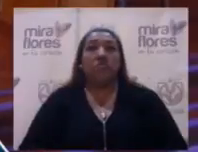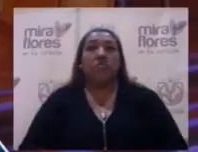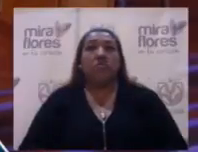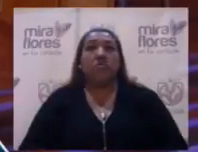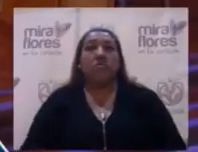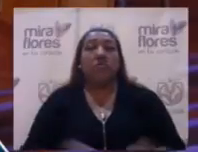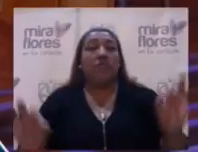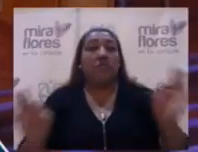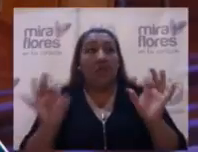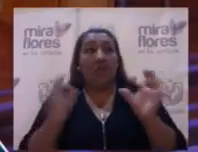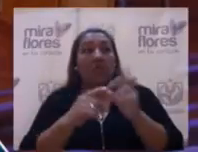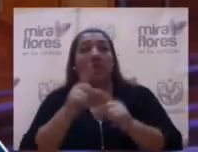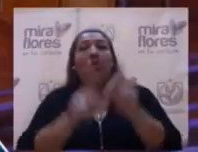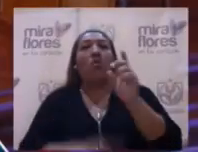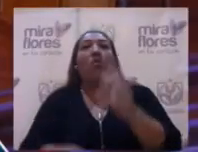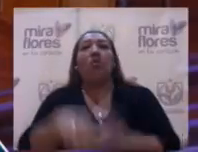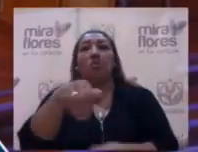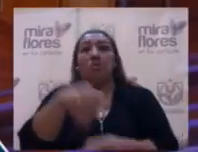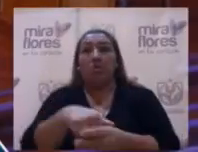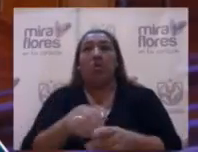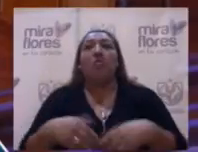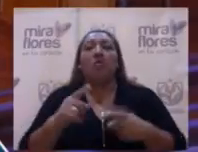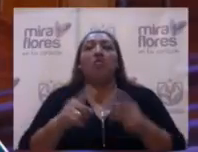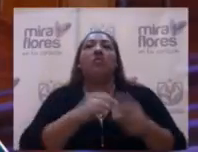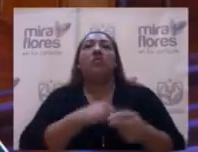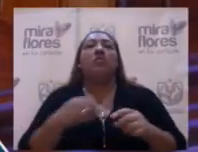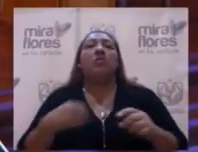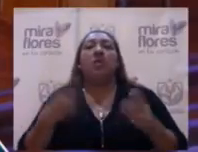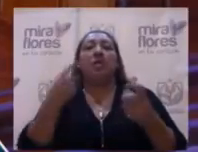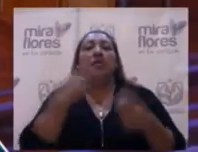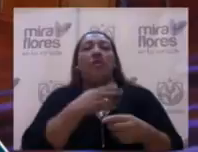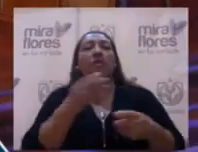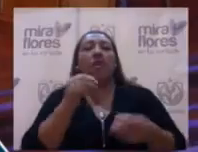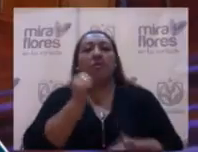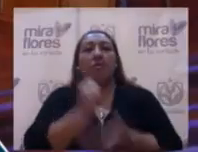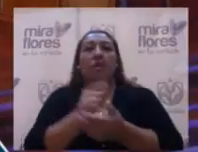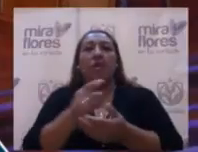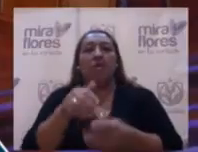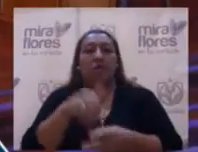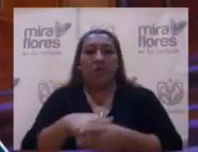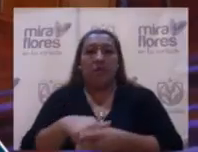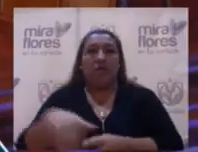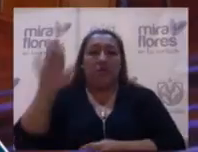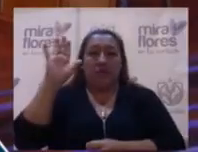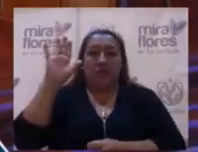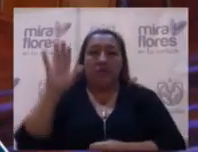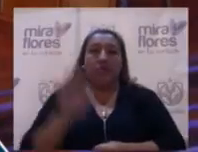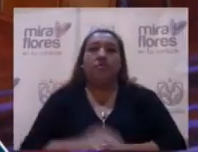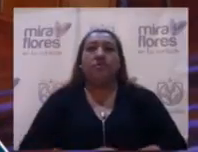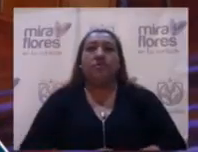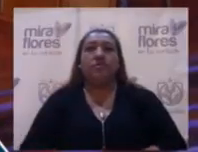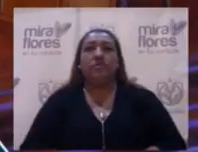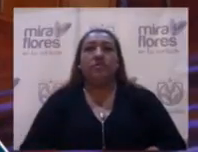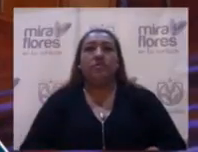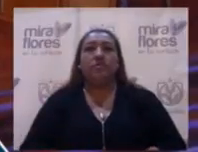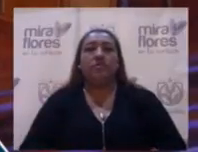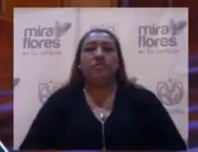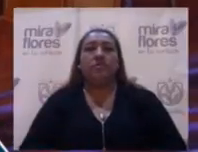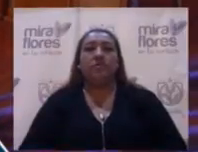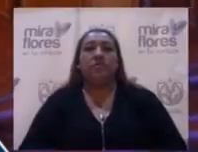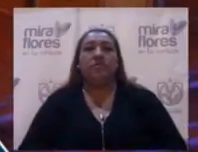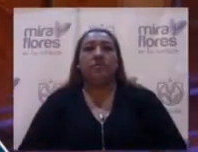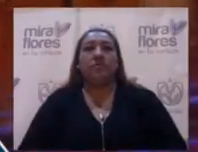intervenciones, procederemos a votar. Aquellos miembros del Consejo que estén a favor de aprobar esta propuesta, sírvanse expresarlo en señal de